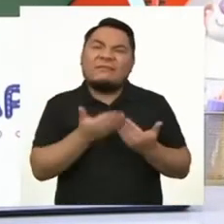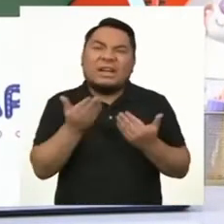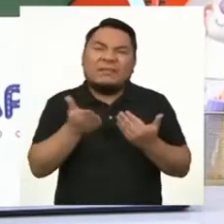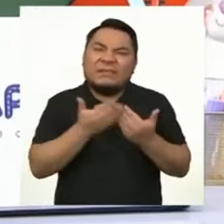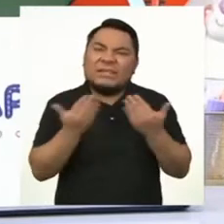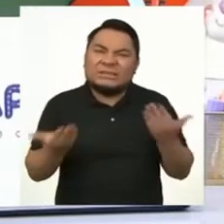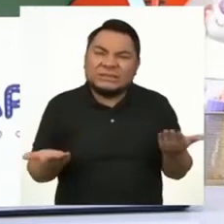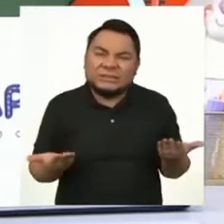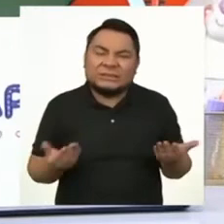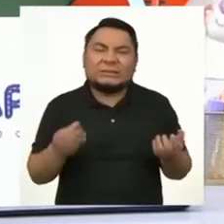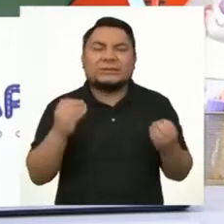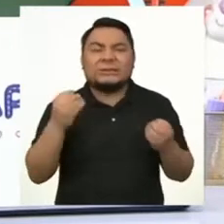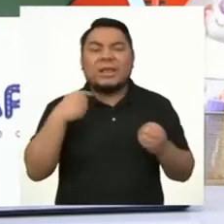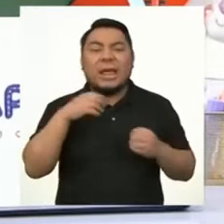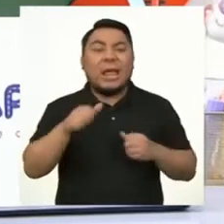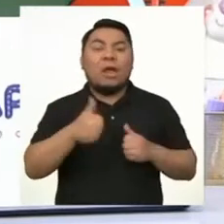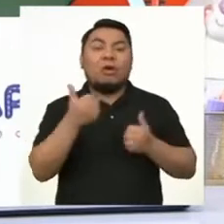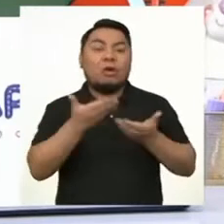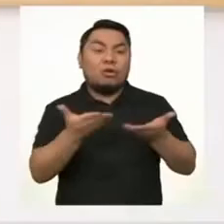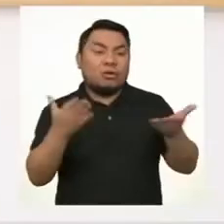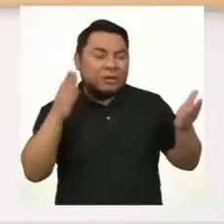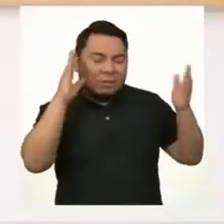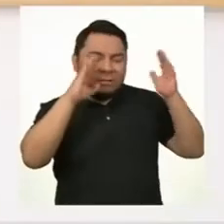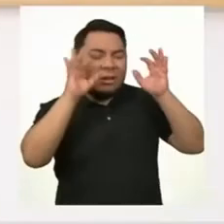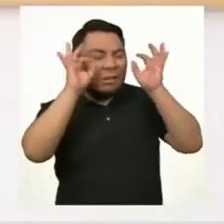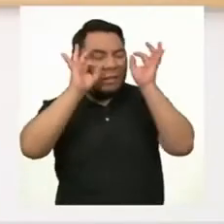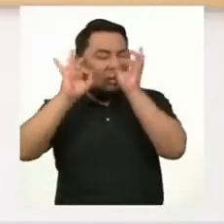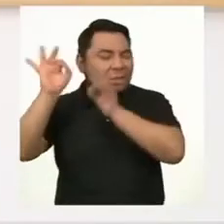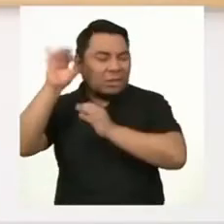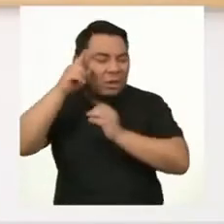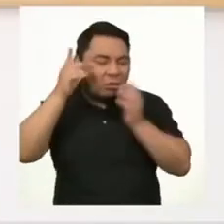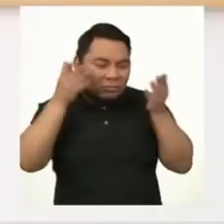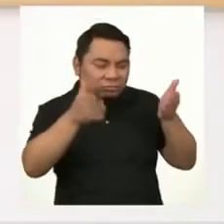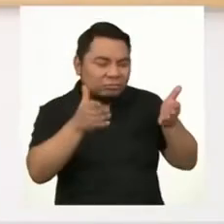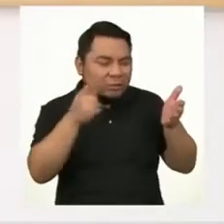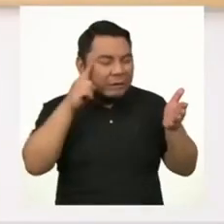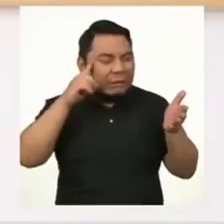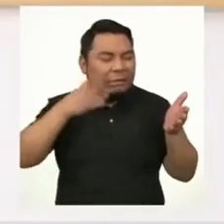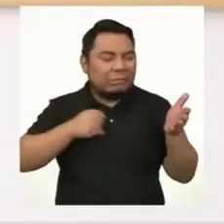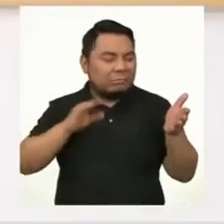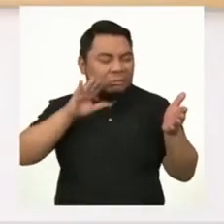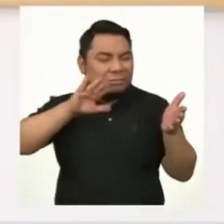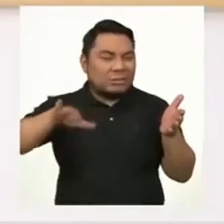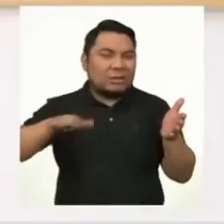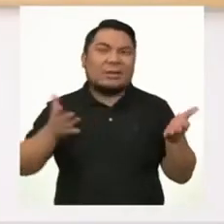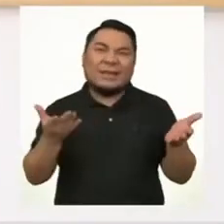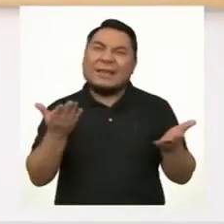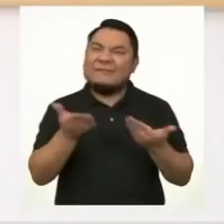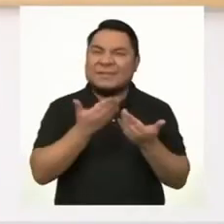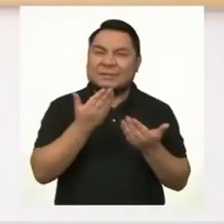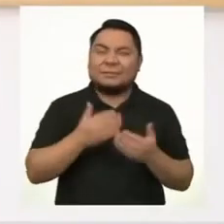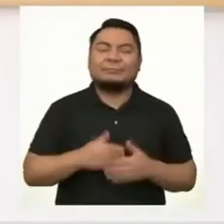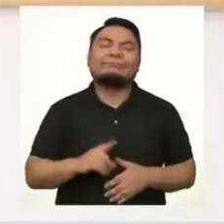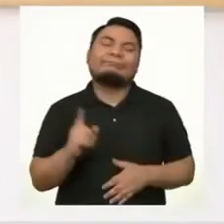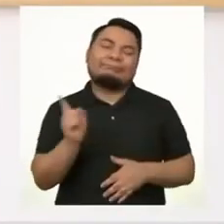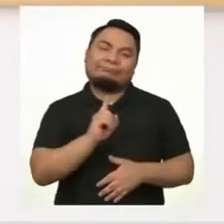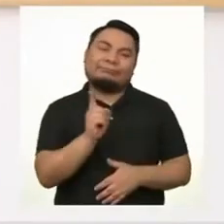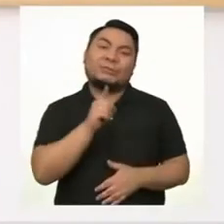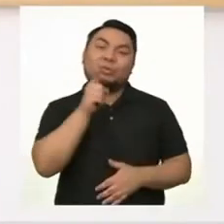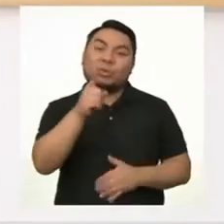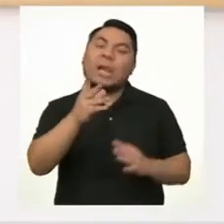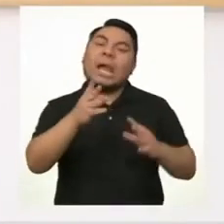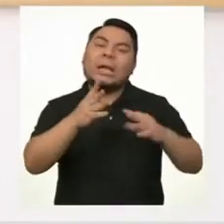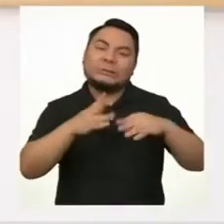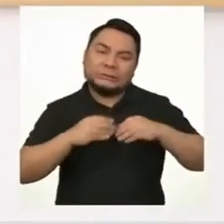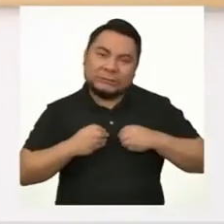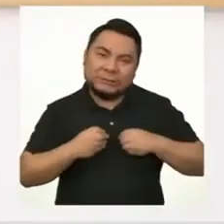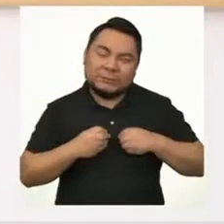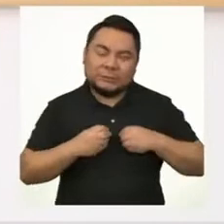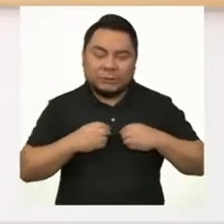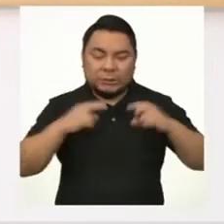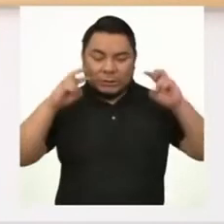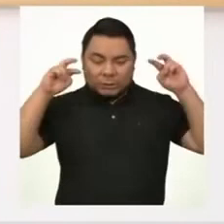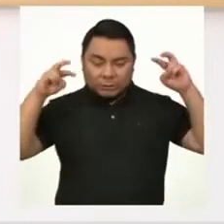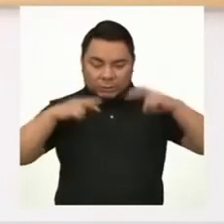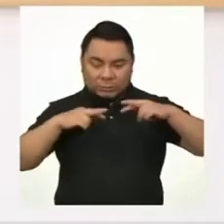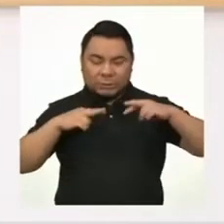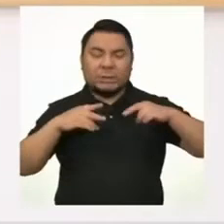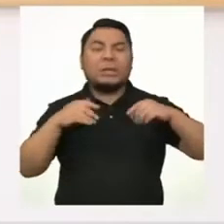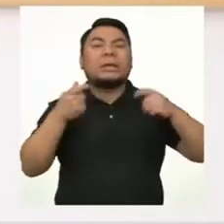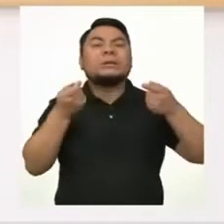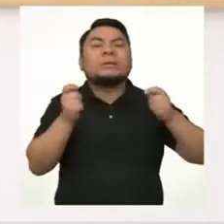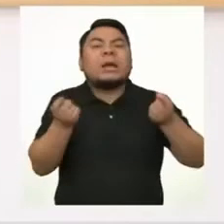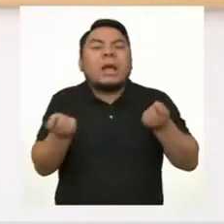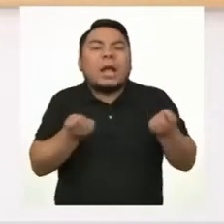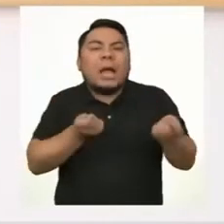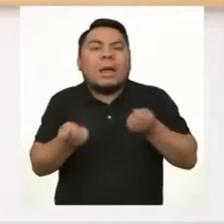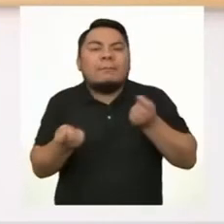creo. Hacer otras cosas y ya. Diría que más que evitar sentirlas, hay que aceptarlas, observarlas y tratar de calmarlas.